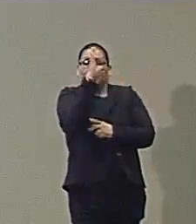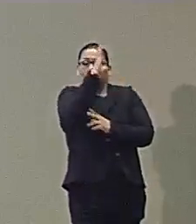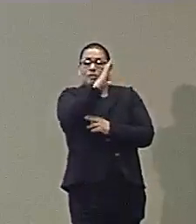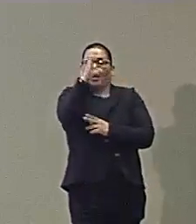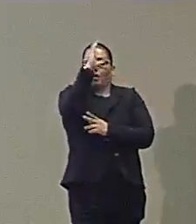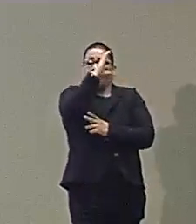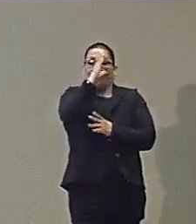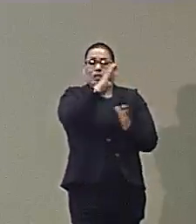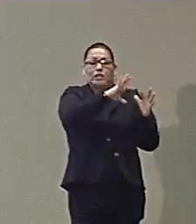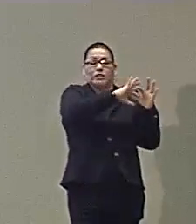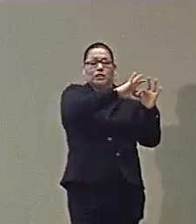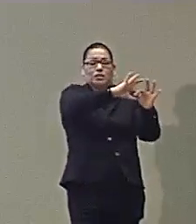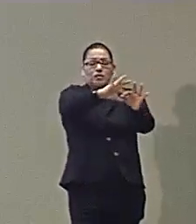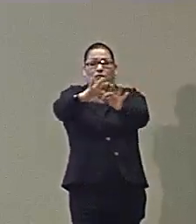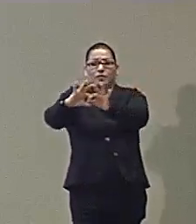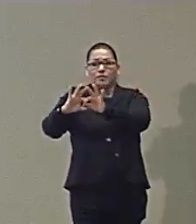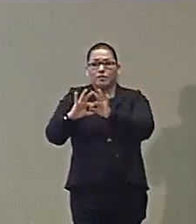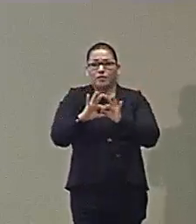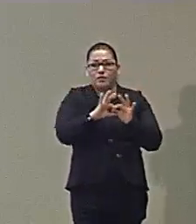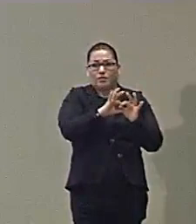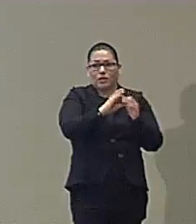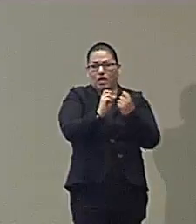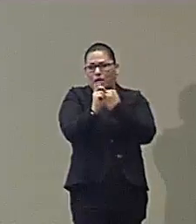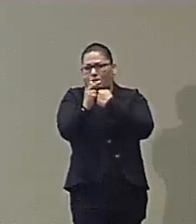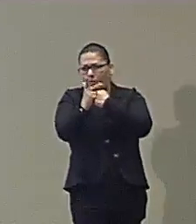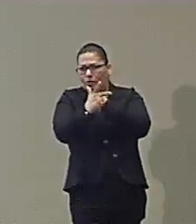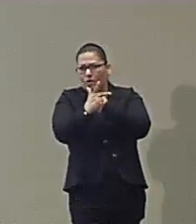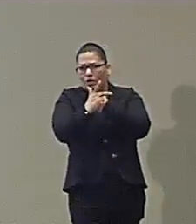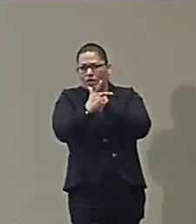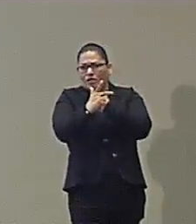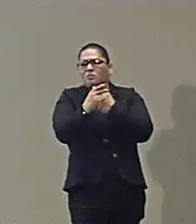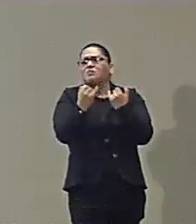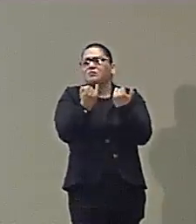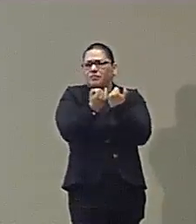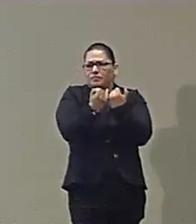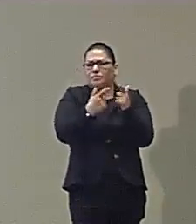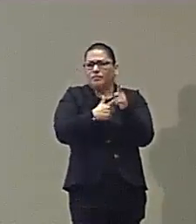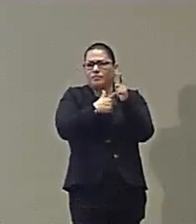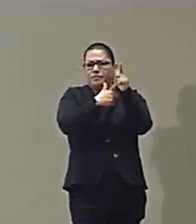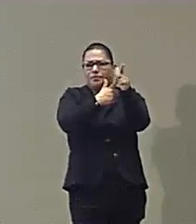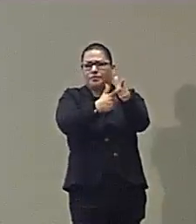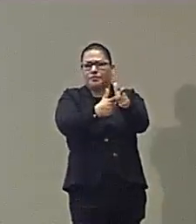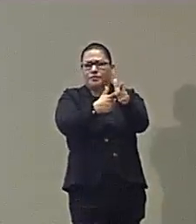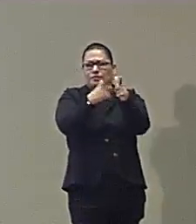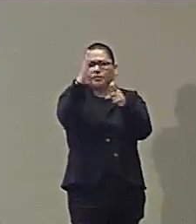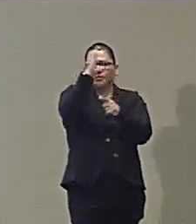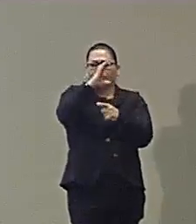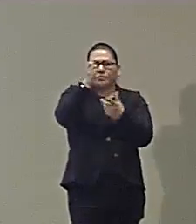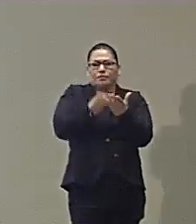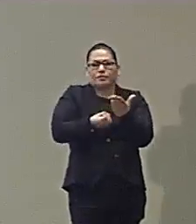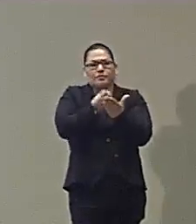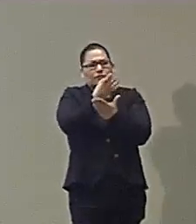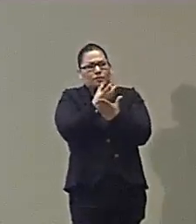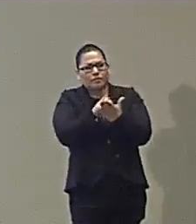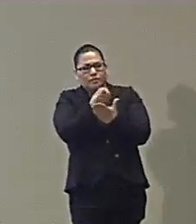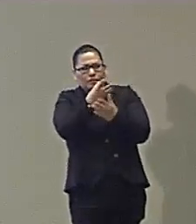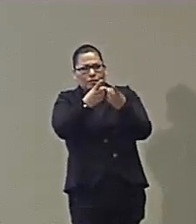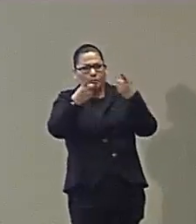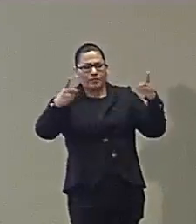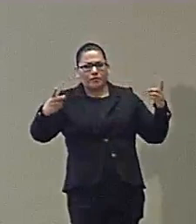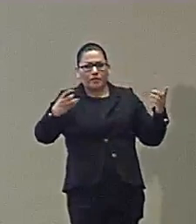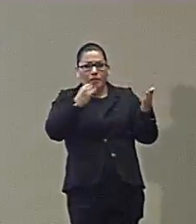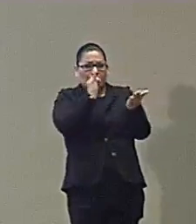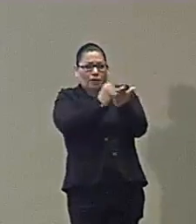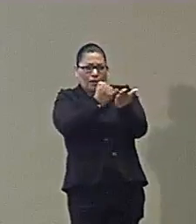naciones tiende la mano entre las personas si la cultura aporta al desarrollo individual